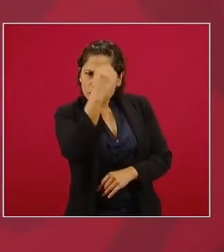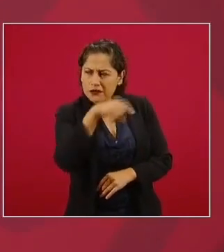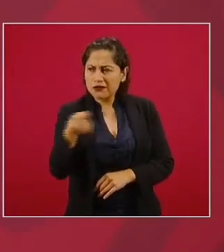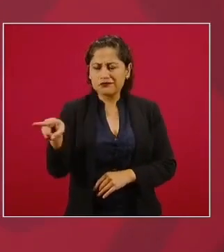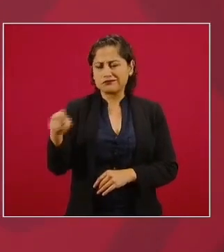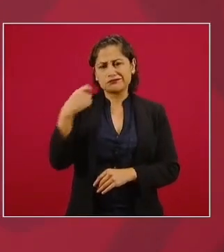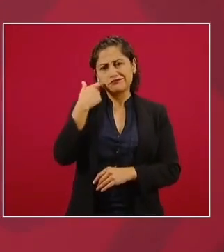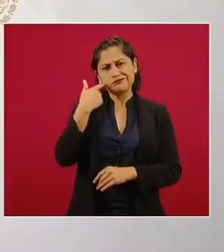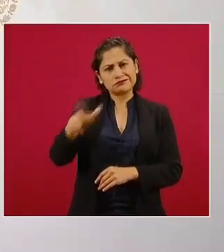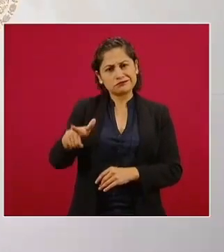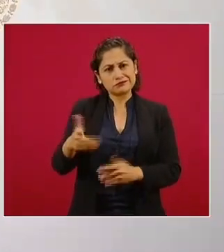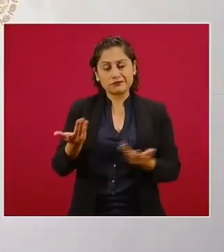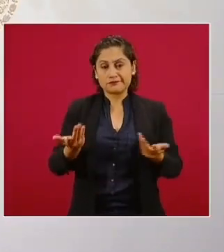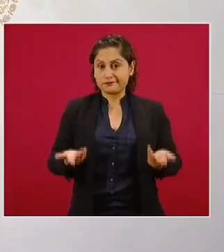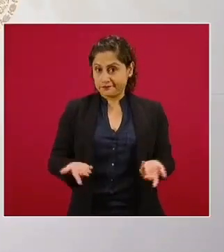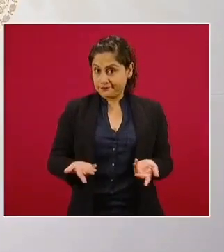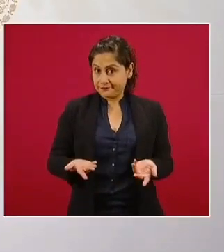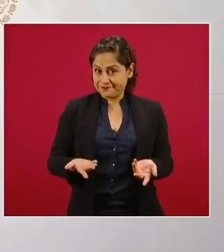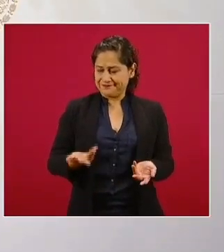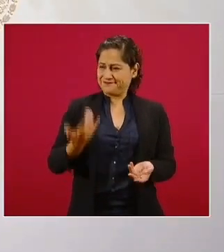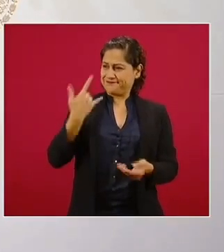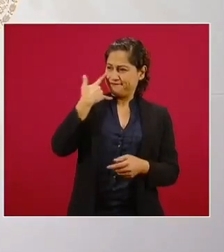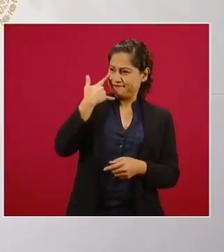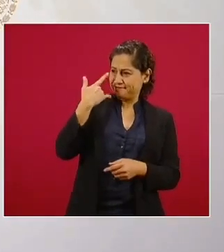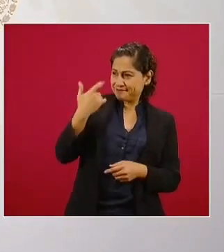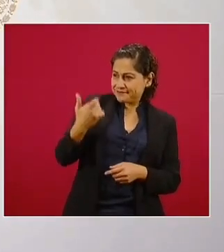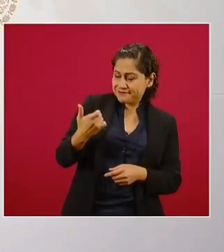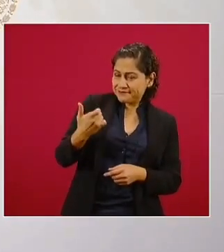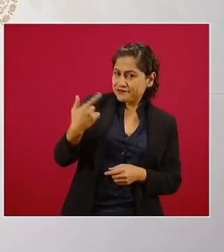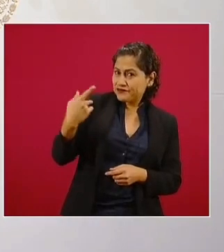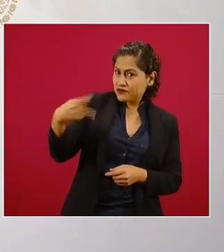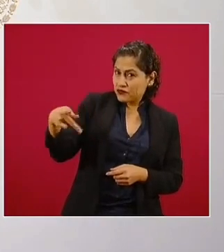Es muy peculiar su